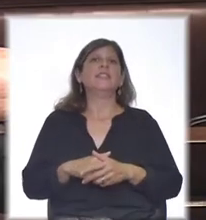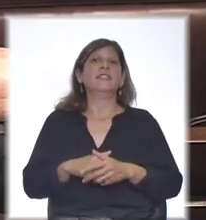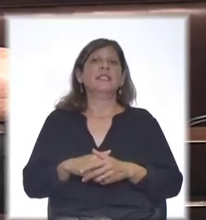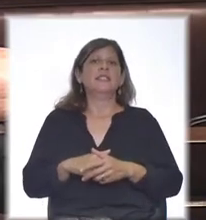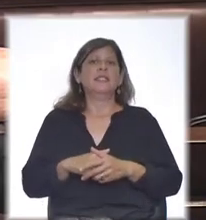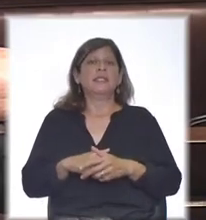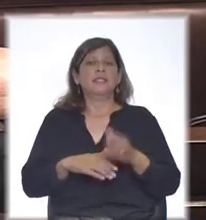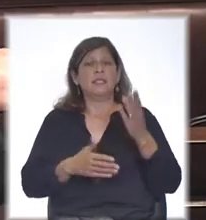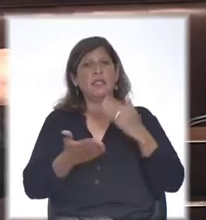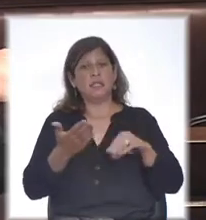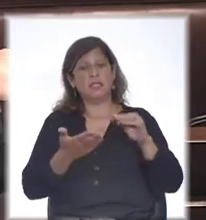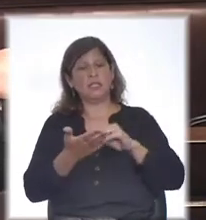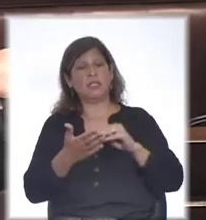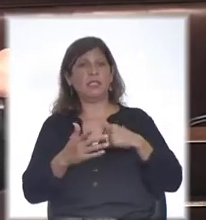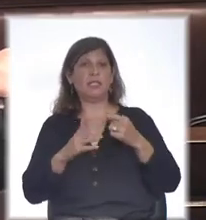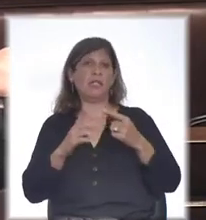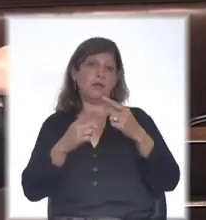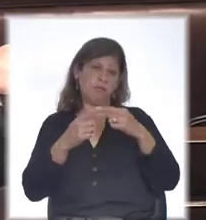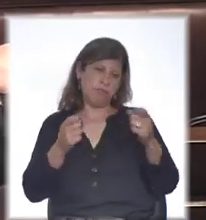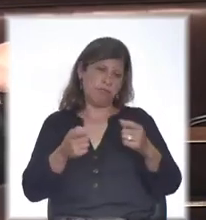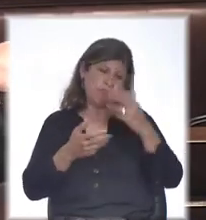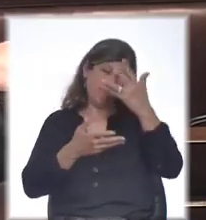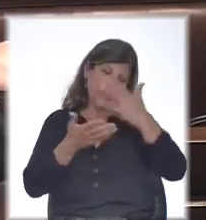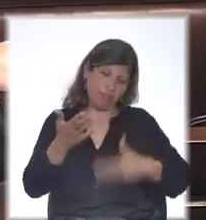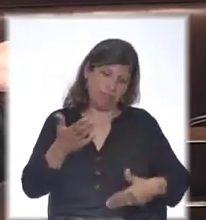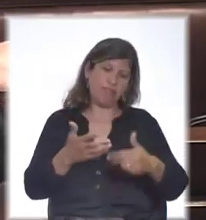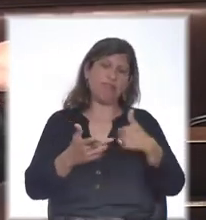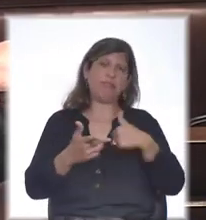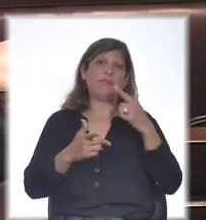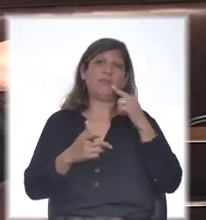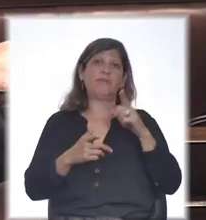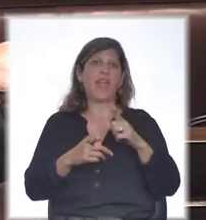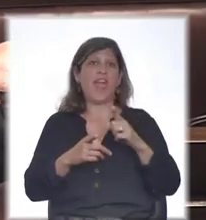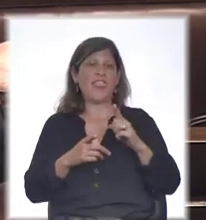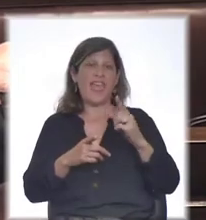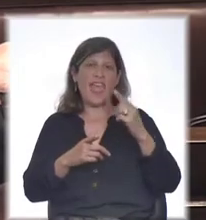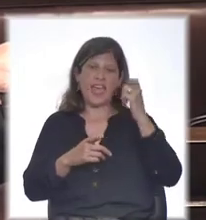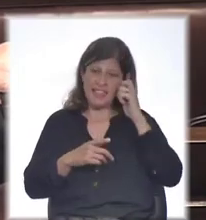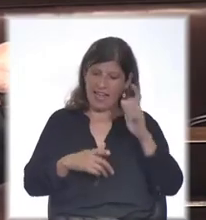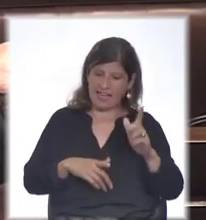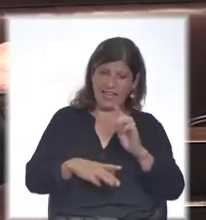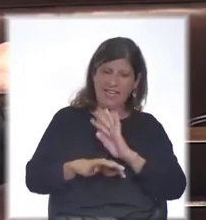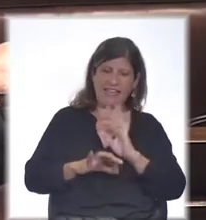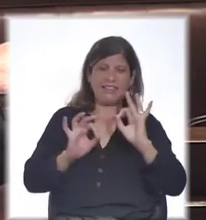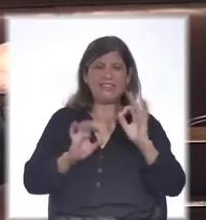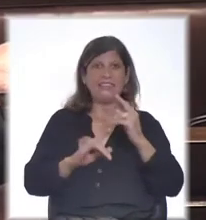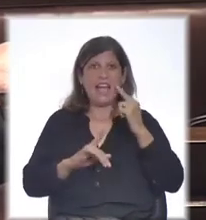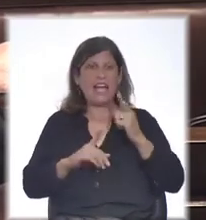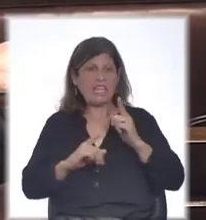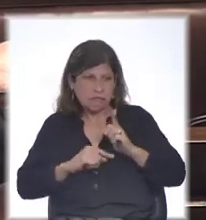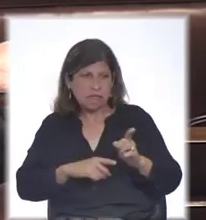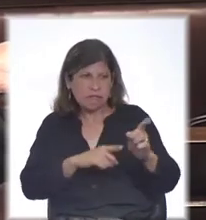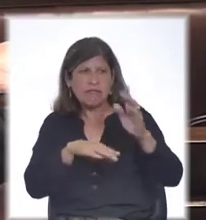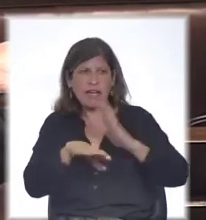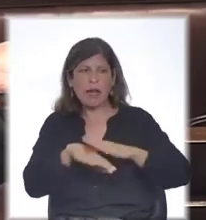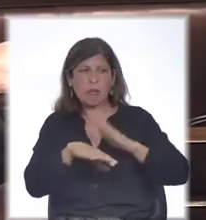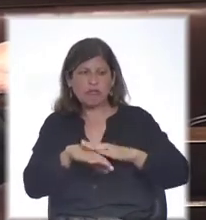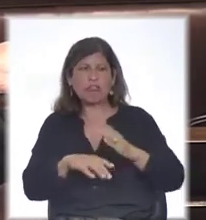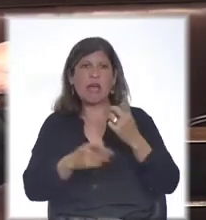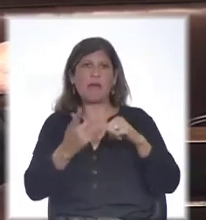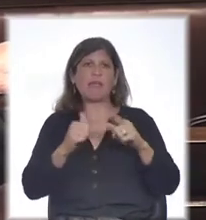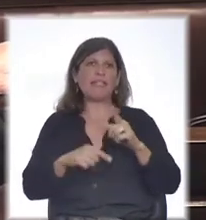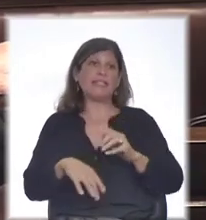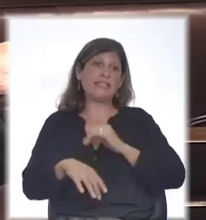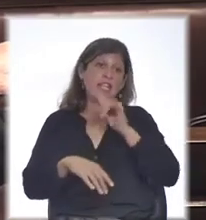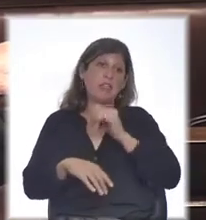Más que algún material que se ha conservado en algunas divisiones de inteligencia, que en ese momento se encargaban de perseguirla, y los relatos de quién